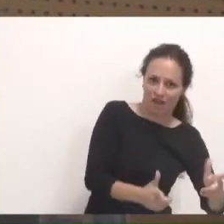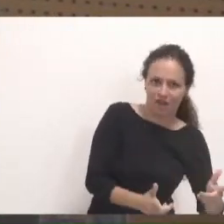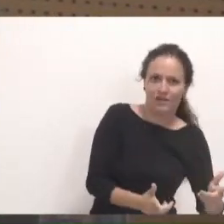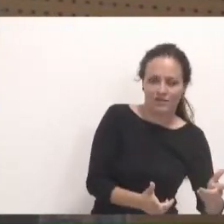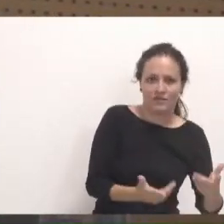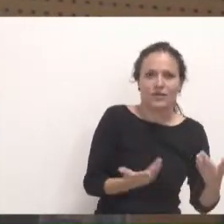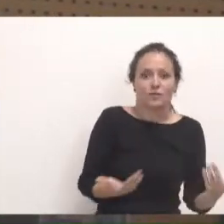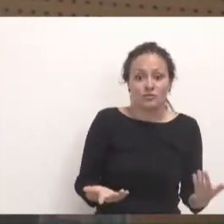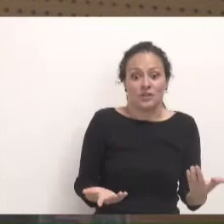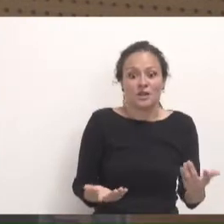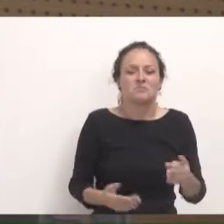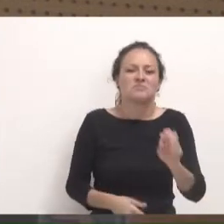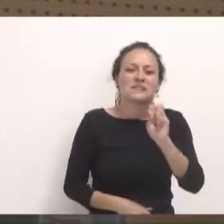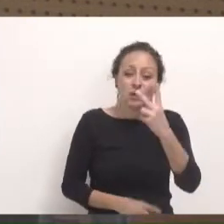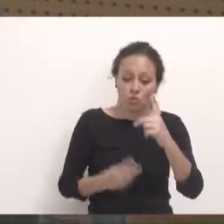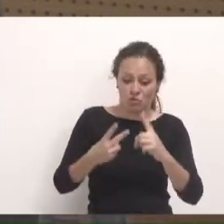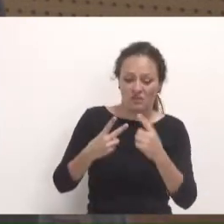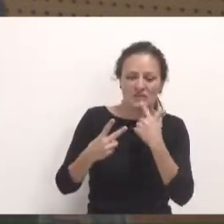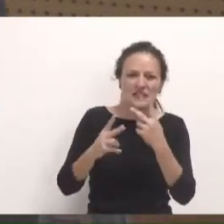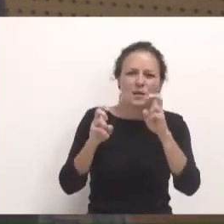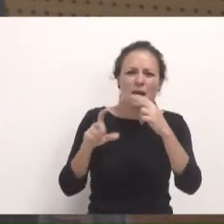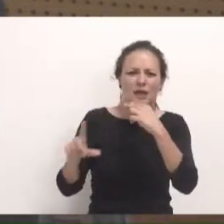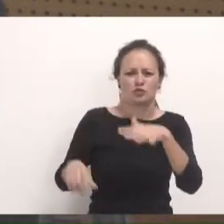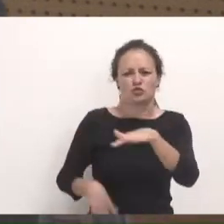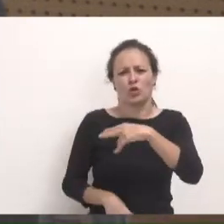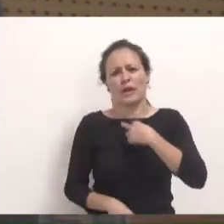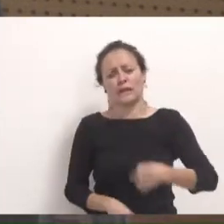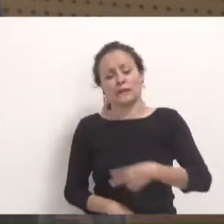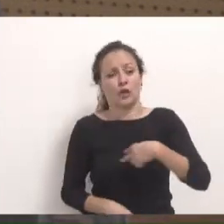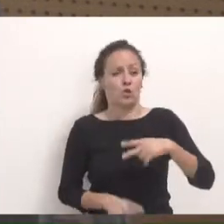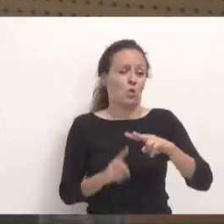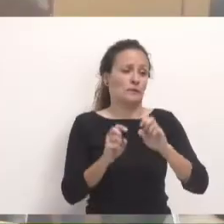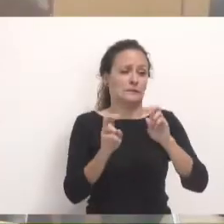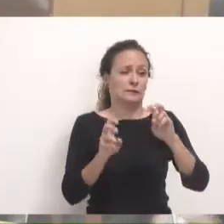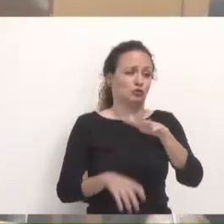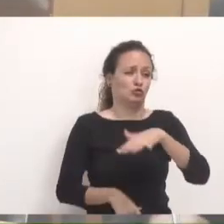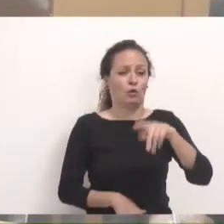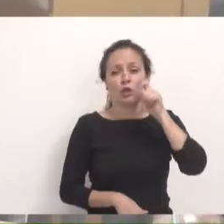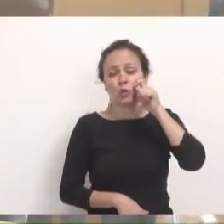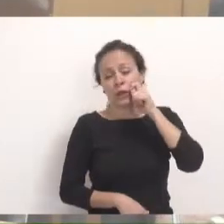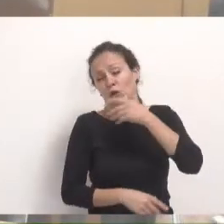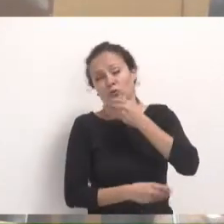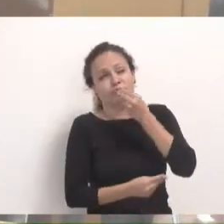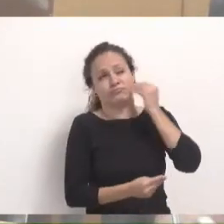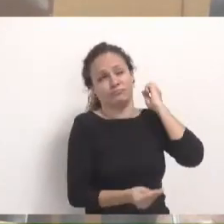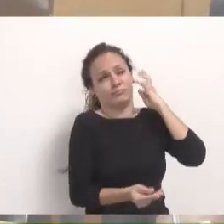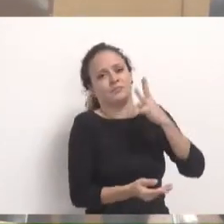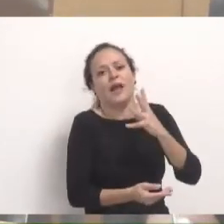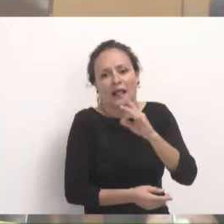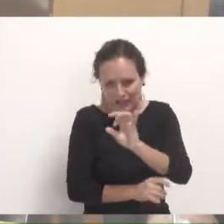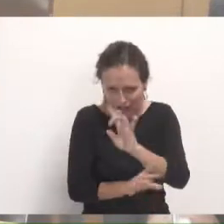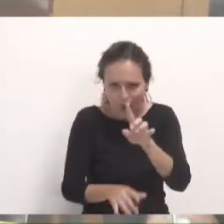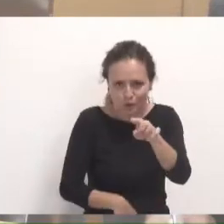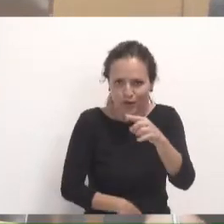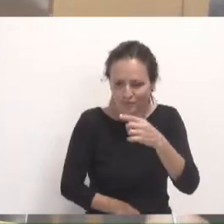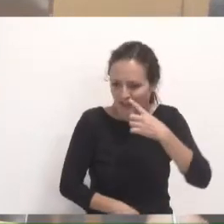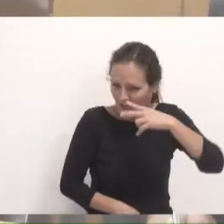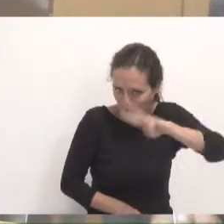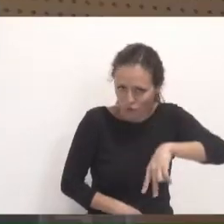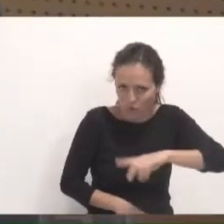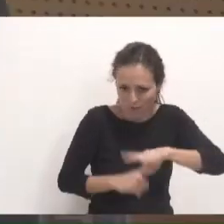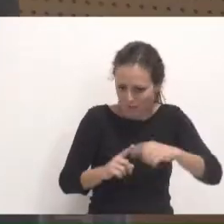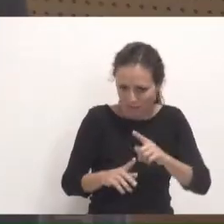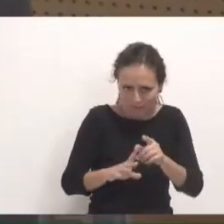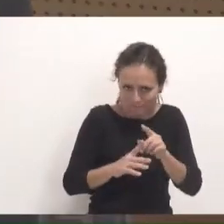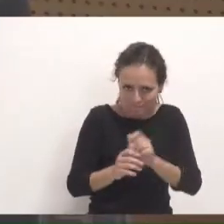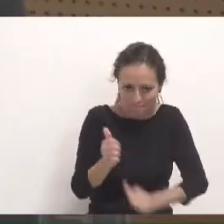Segundo, respecto a lo que usted dice de los cristianos como destino turístico maduro, que sin duda en eso tiene usted razón, es un destino turístico de los pioneros en Tenerife y que ya